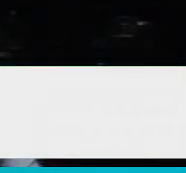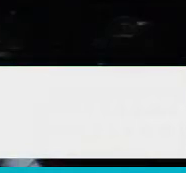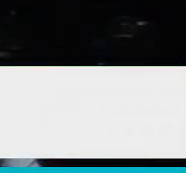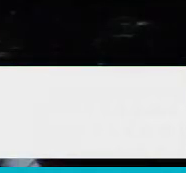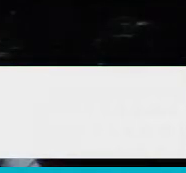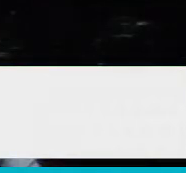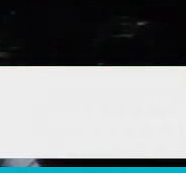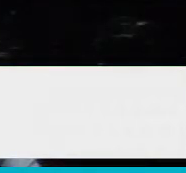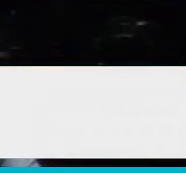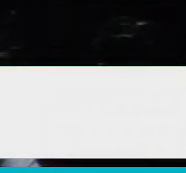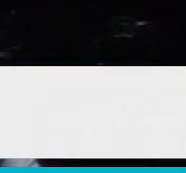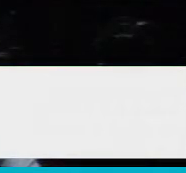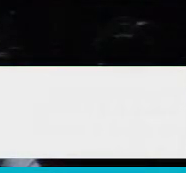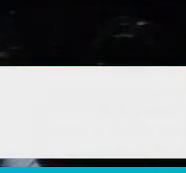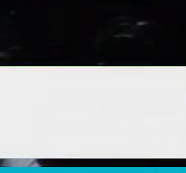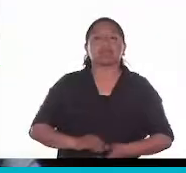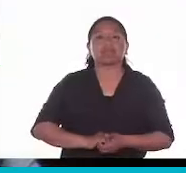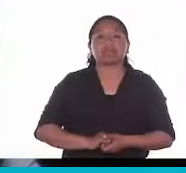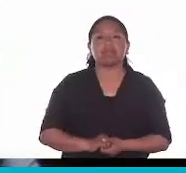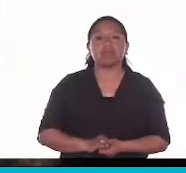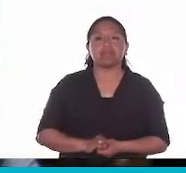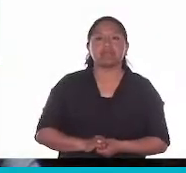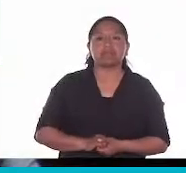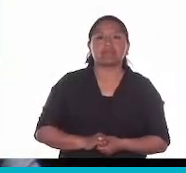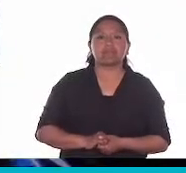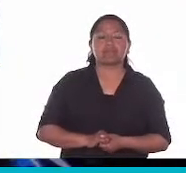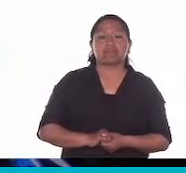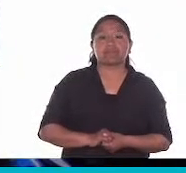apuntado Matías rancini